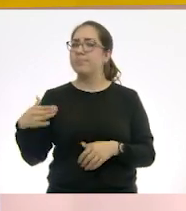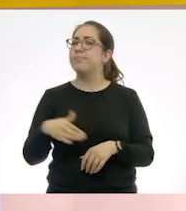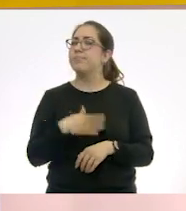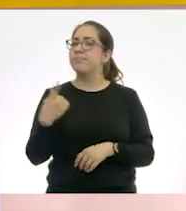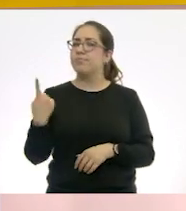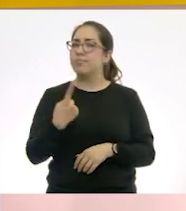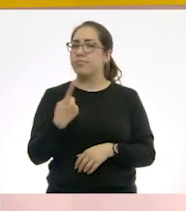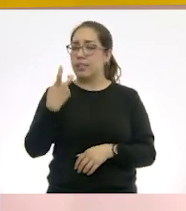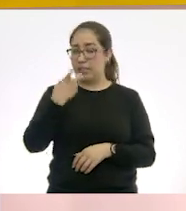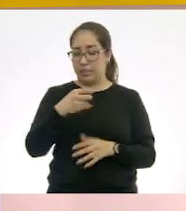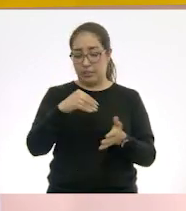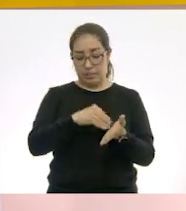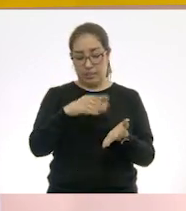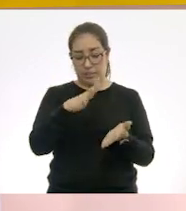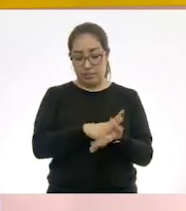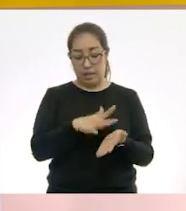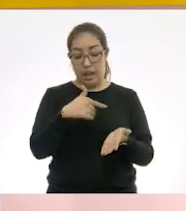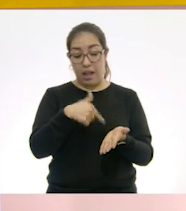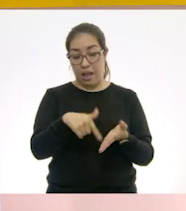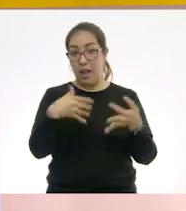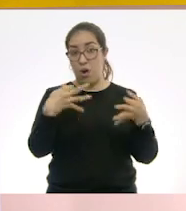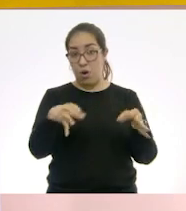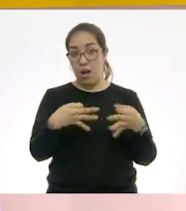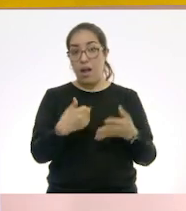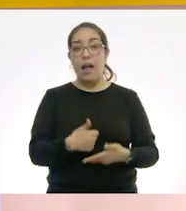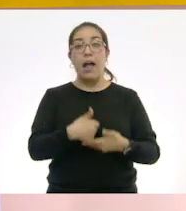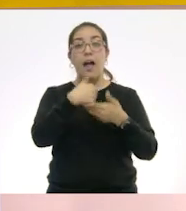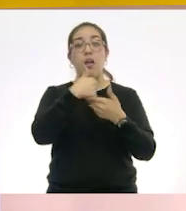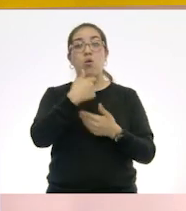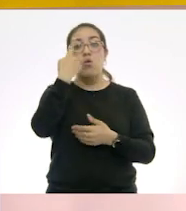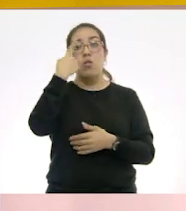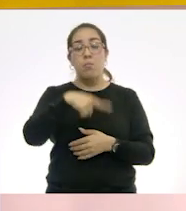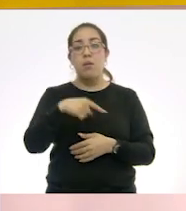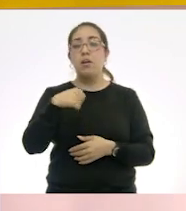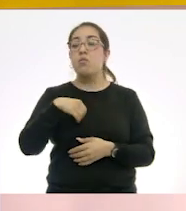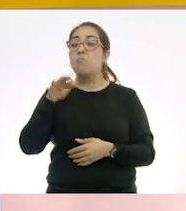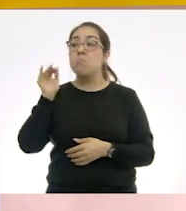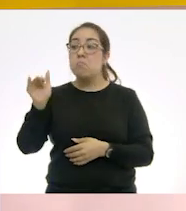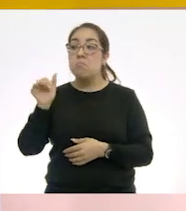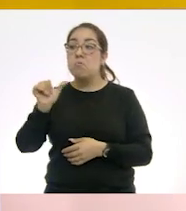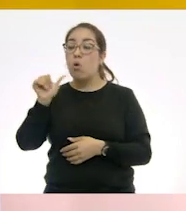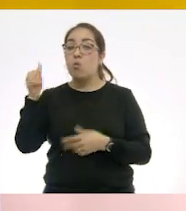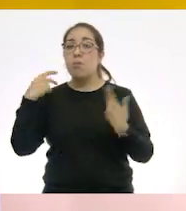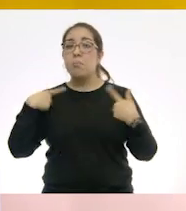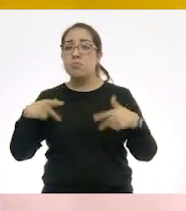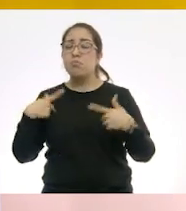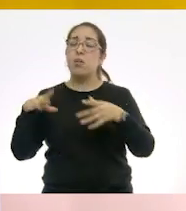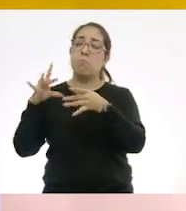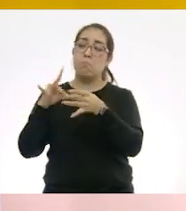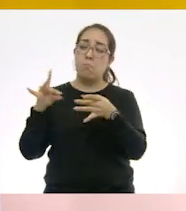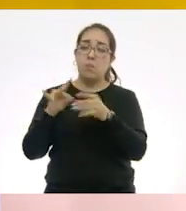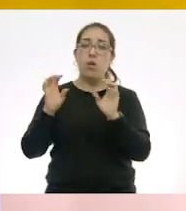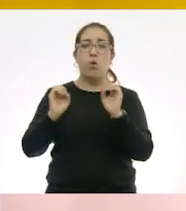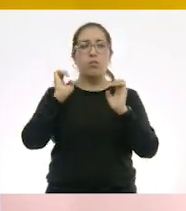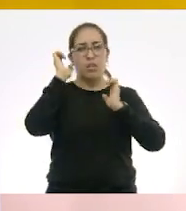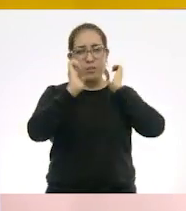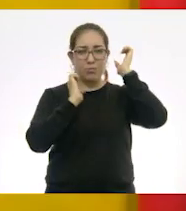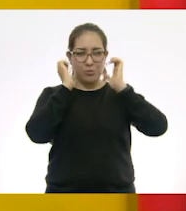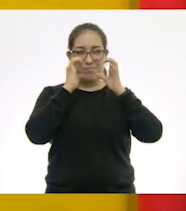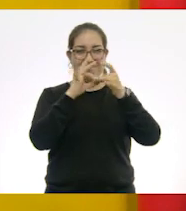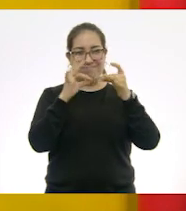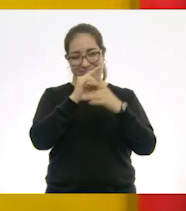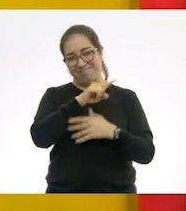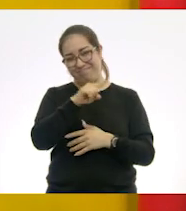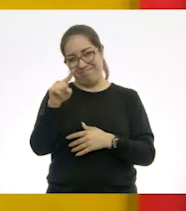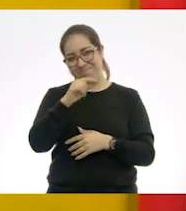estas fichas son las que me van a ayudar a que cuando yo le comente a otra persona o lo exponga, ustedes cuando estaban en clase